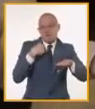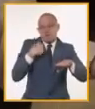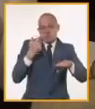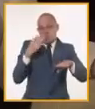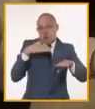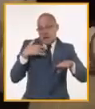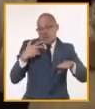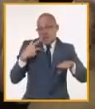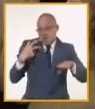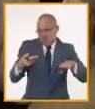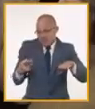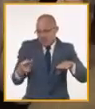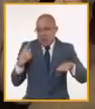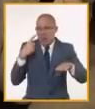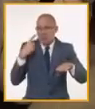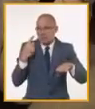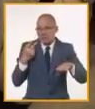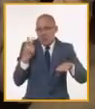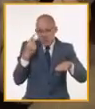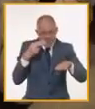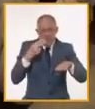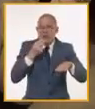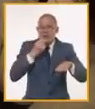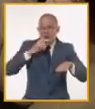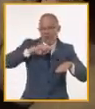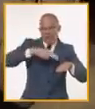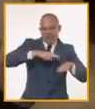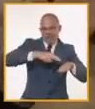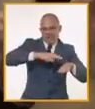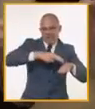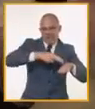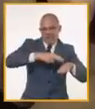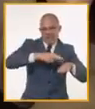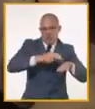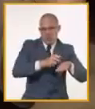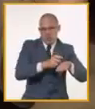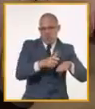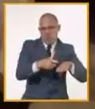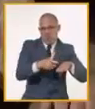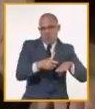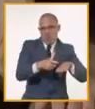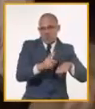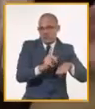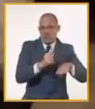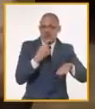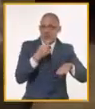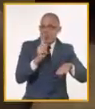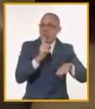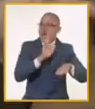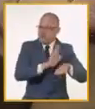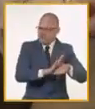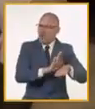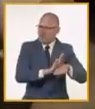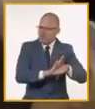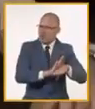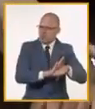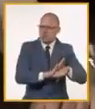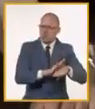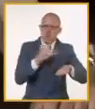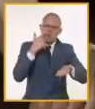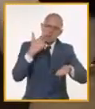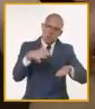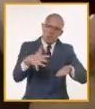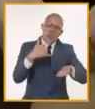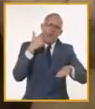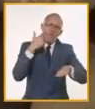pincita, puede ser que sea peor, que te haga más daño entonces. Vamos a esperar, le dije yo. Y efectivamente, como yo lo narro por